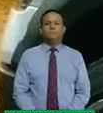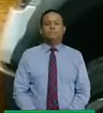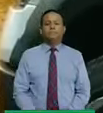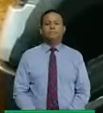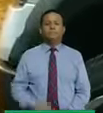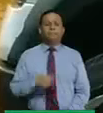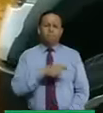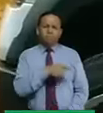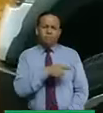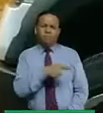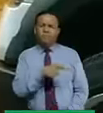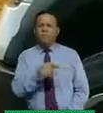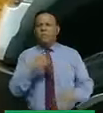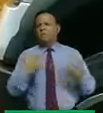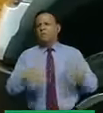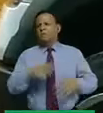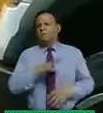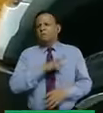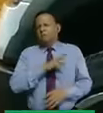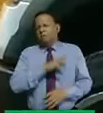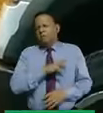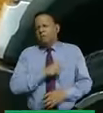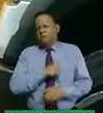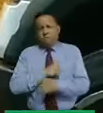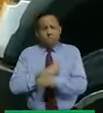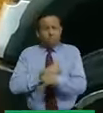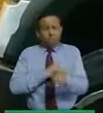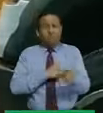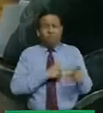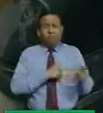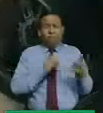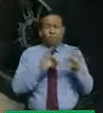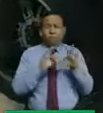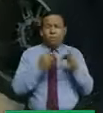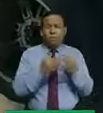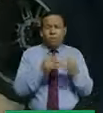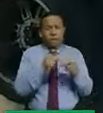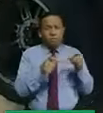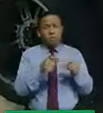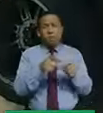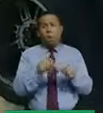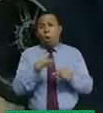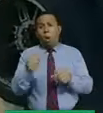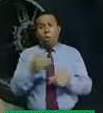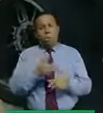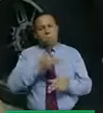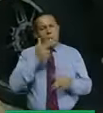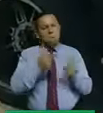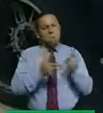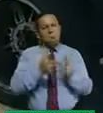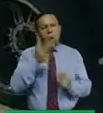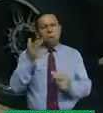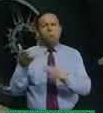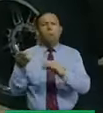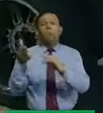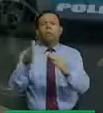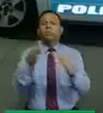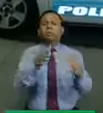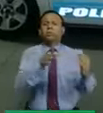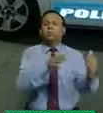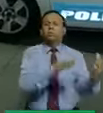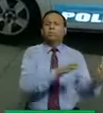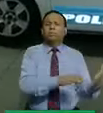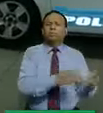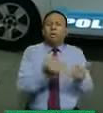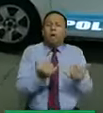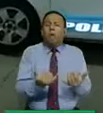Son escenas desgarradoras que se viven a diario por parte de familiares a quienes sicarios le arrebatan la vida a un ser querido. Esta